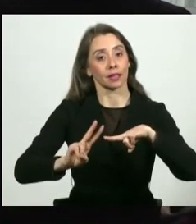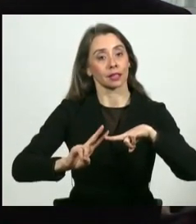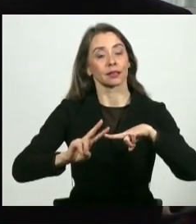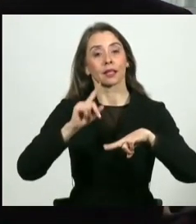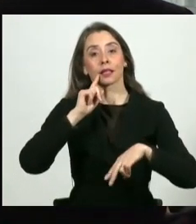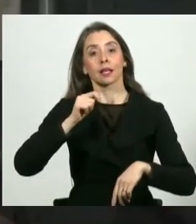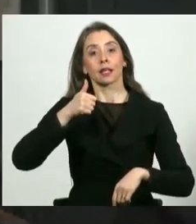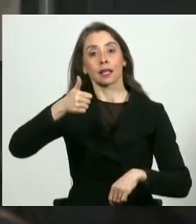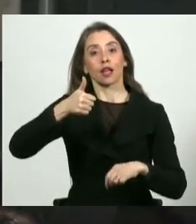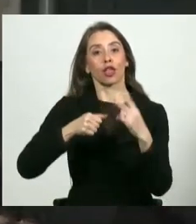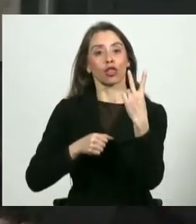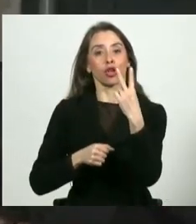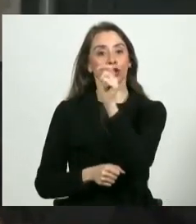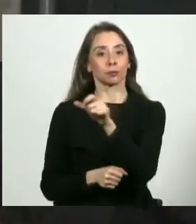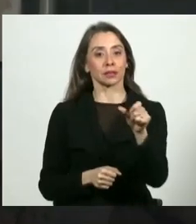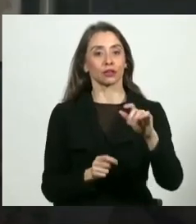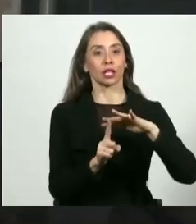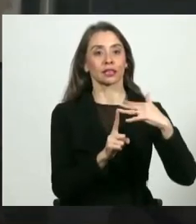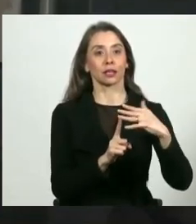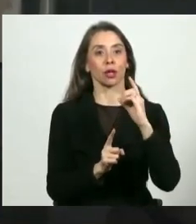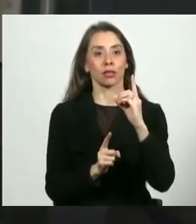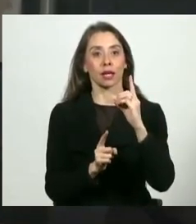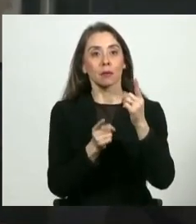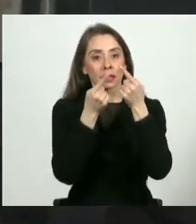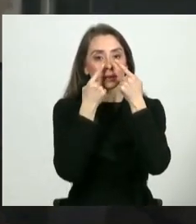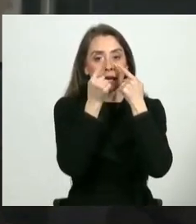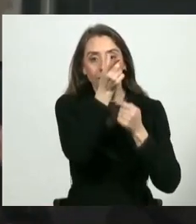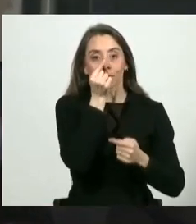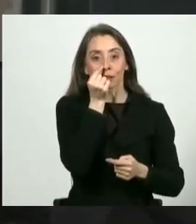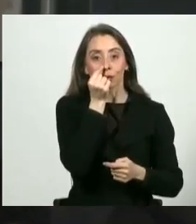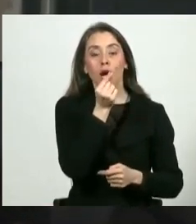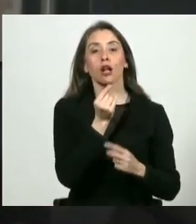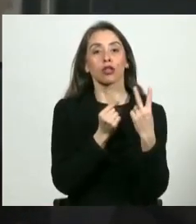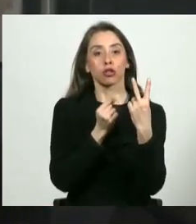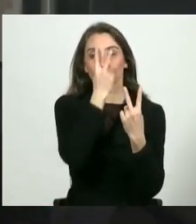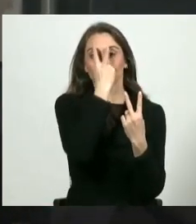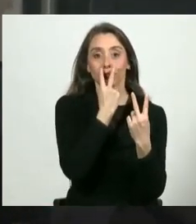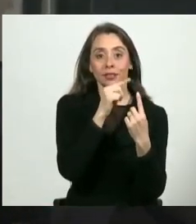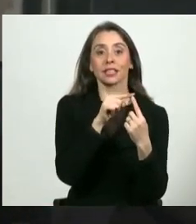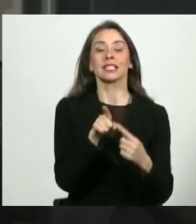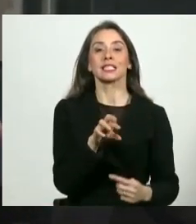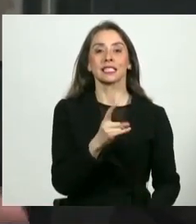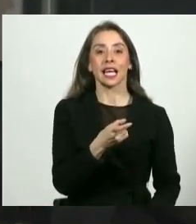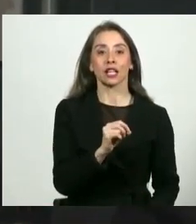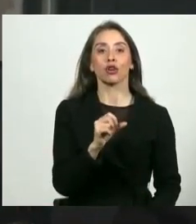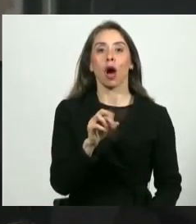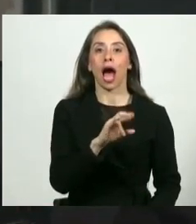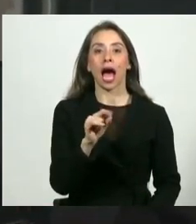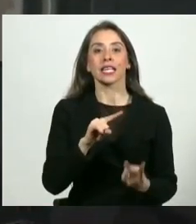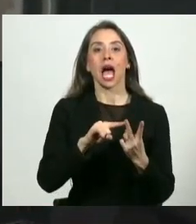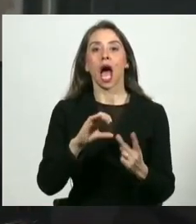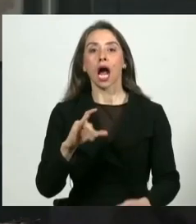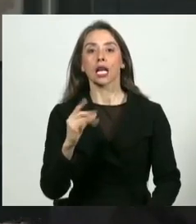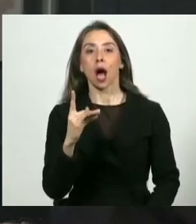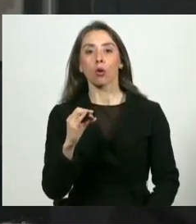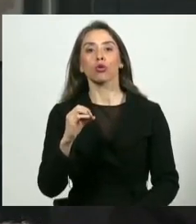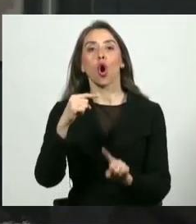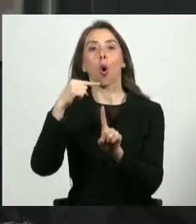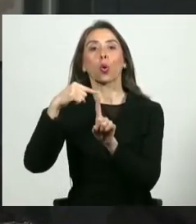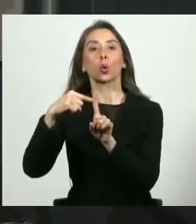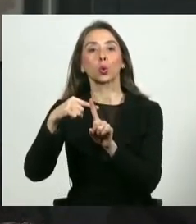dirigida por dos personas en situación de discapacidad visual, dos personas ciegas, don Sergio Arias y Claudio Krug, muchos de aquí los deben